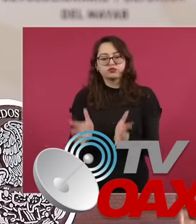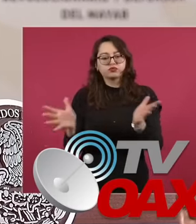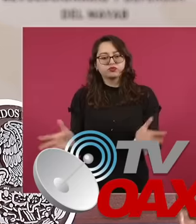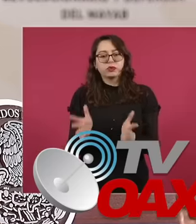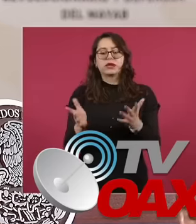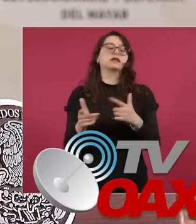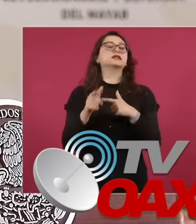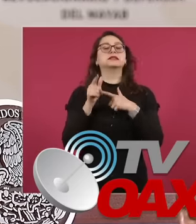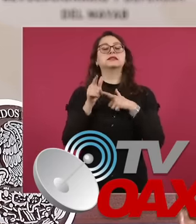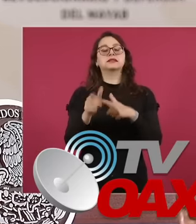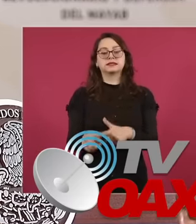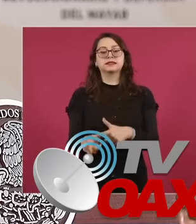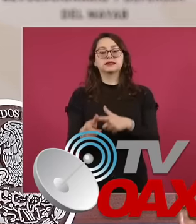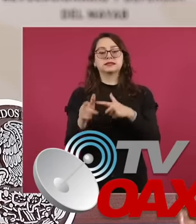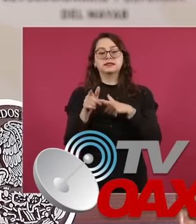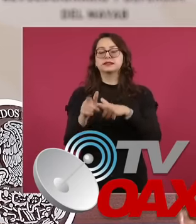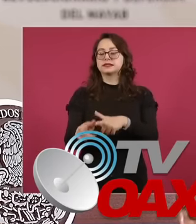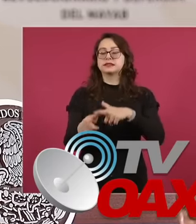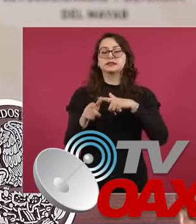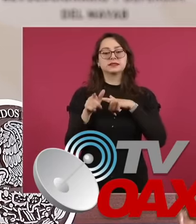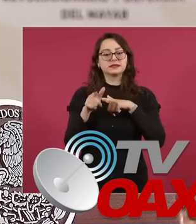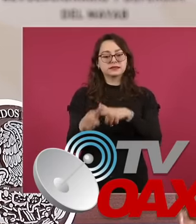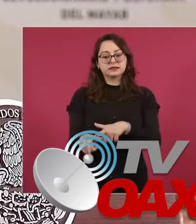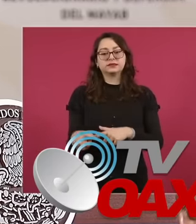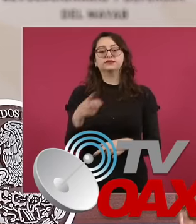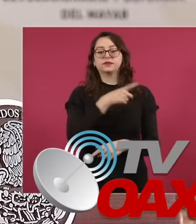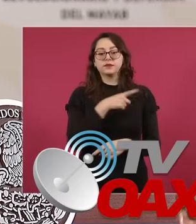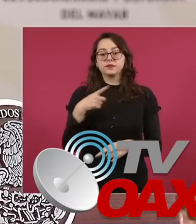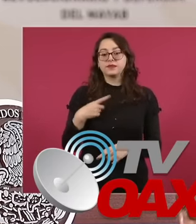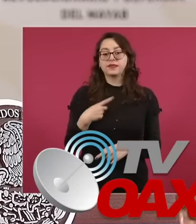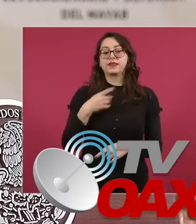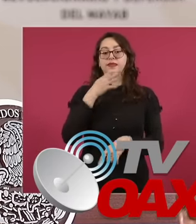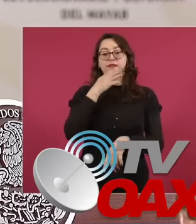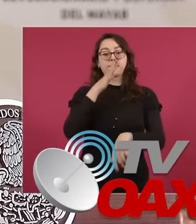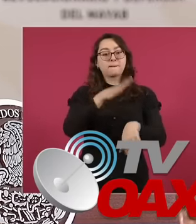Decirle a la gente que se sigue apoyando,